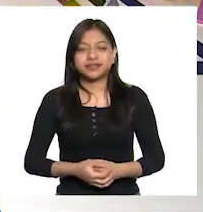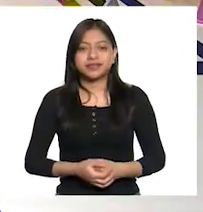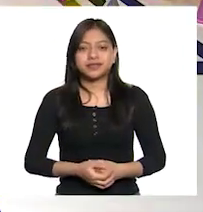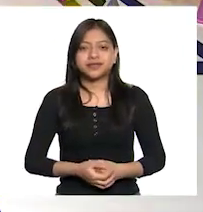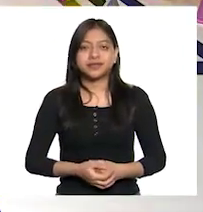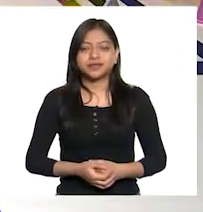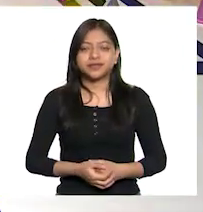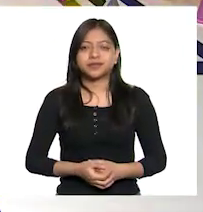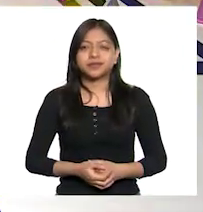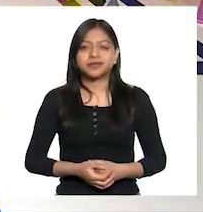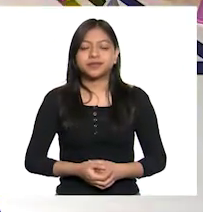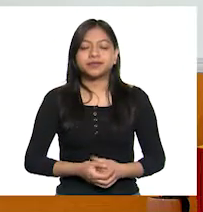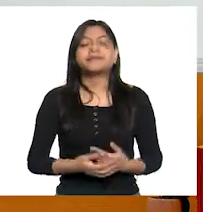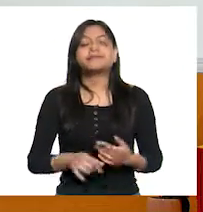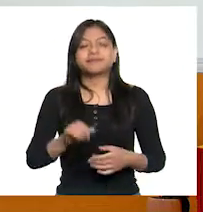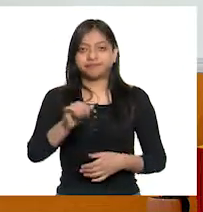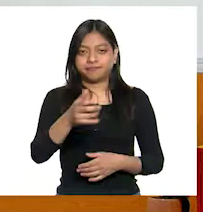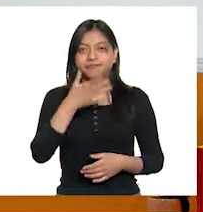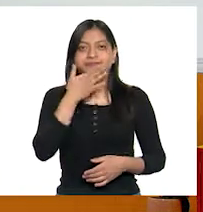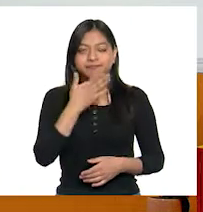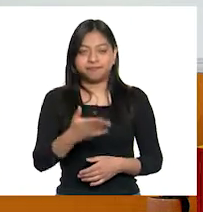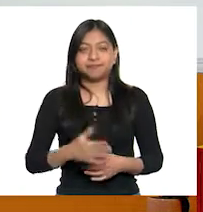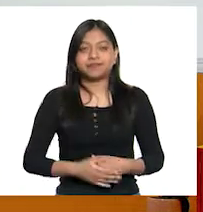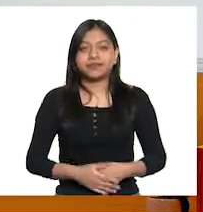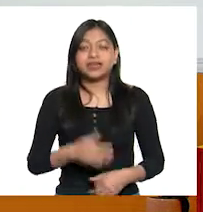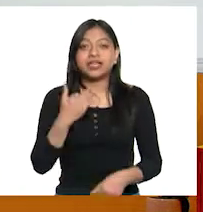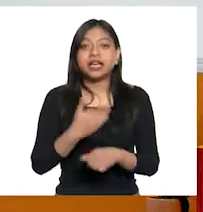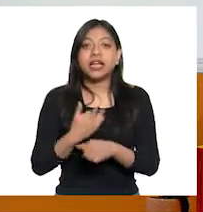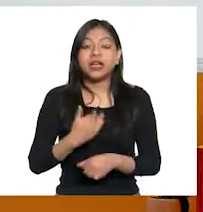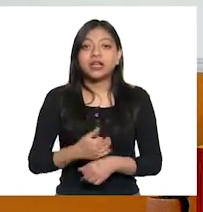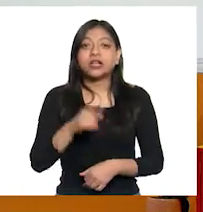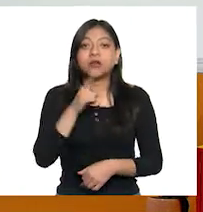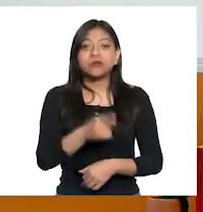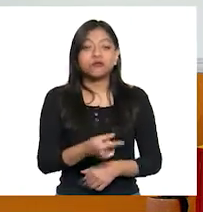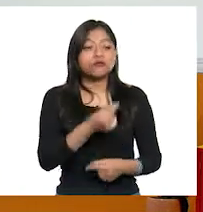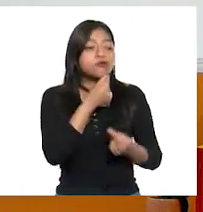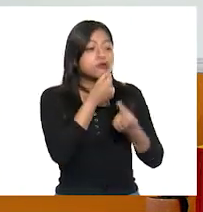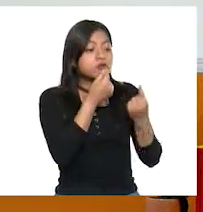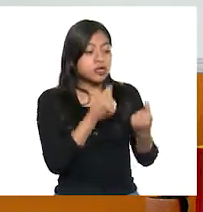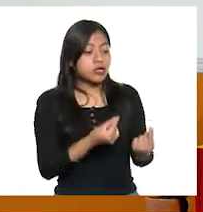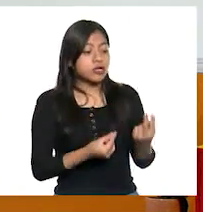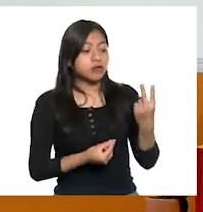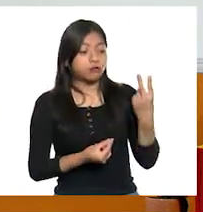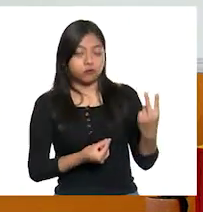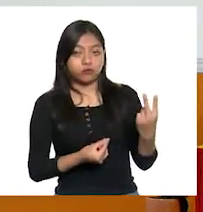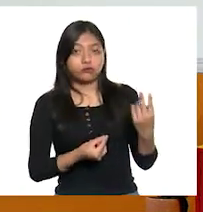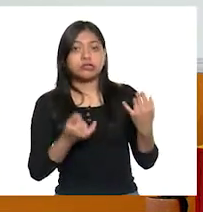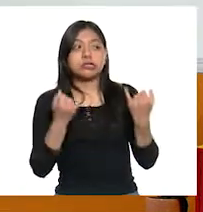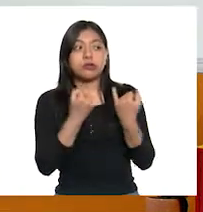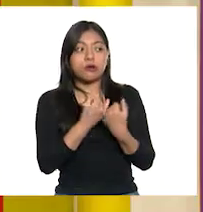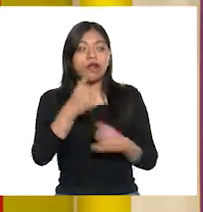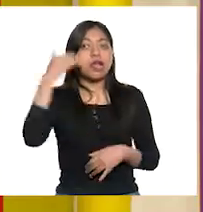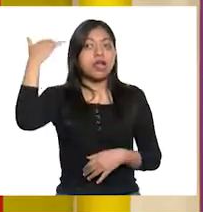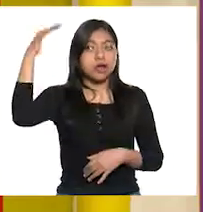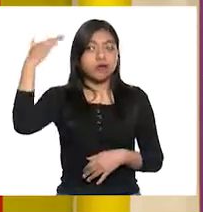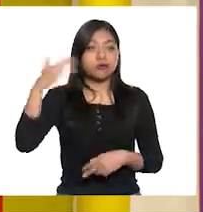¡Cámelos! Exacto. Ahora, ¿qué operación hacemos para obtener el costo de los alimentos? Ah,